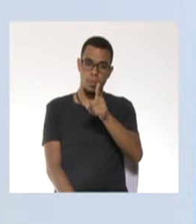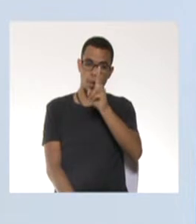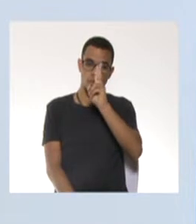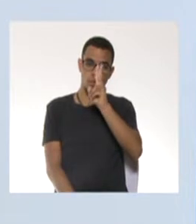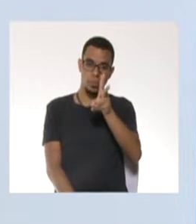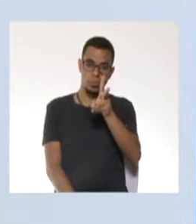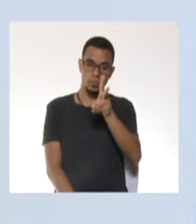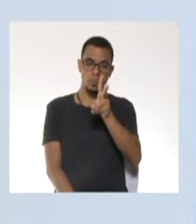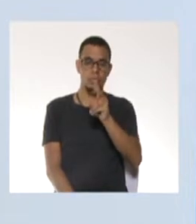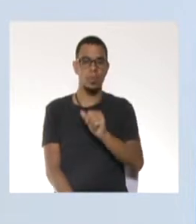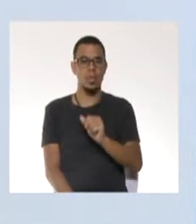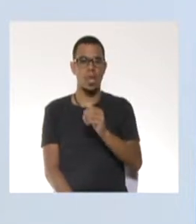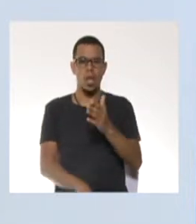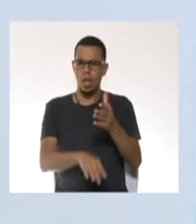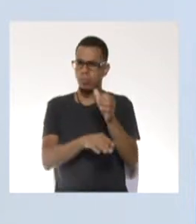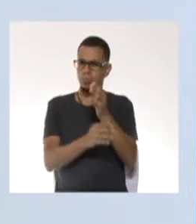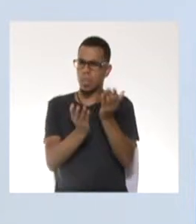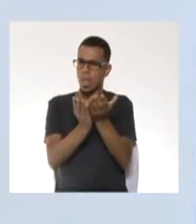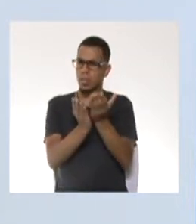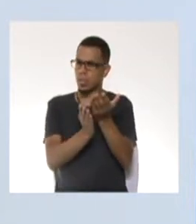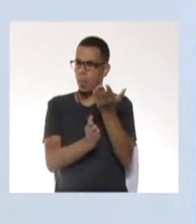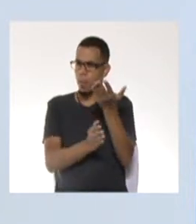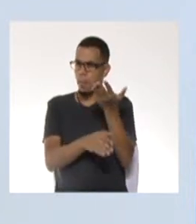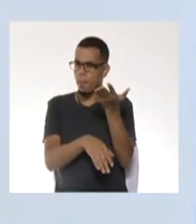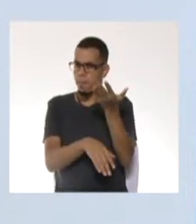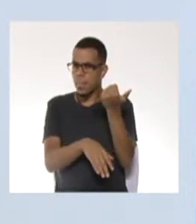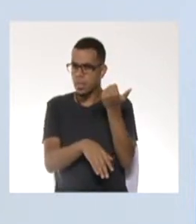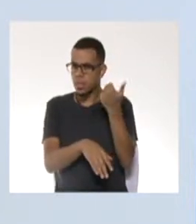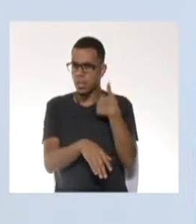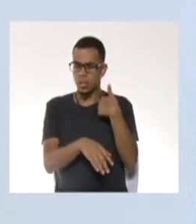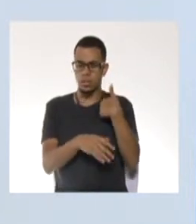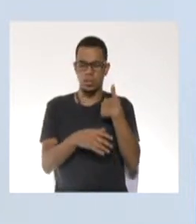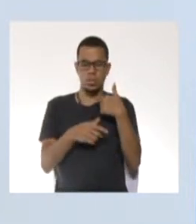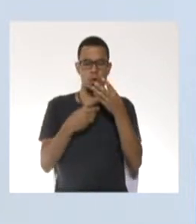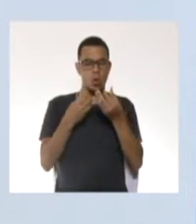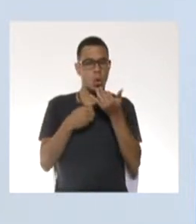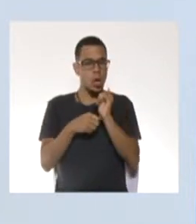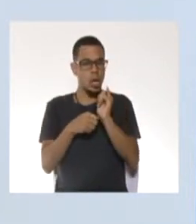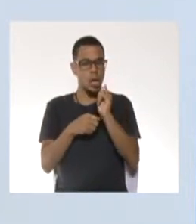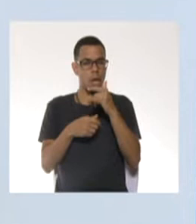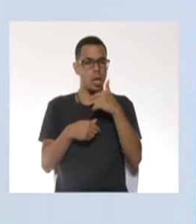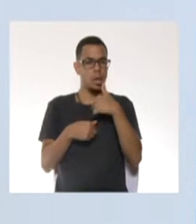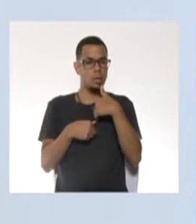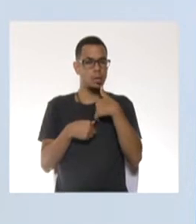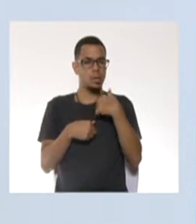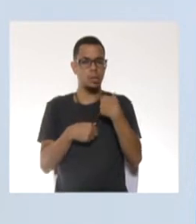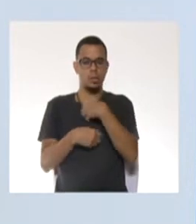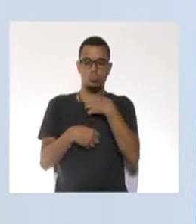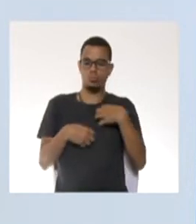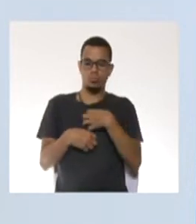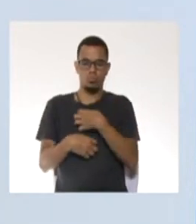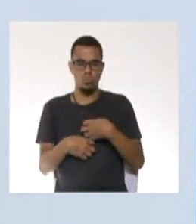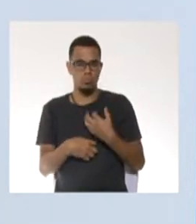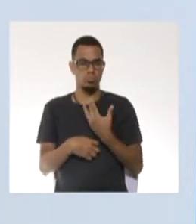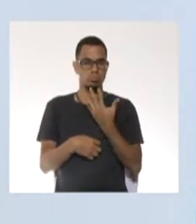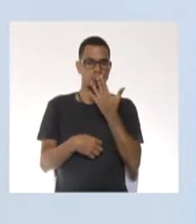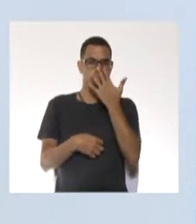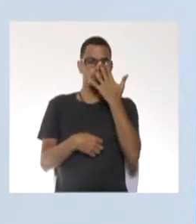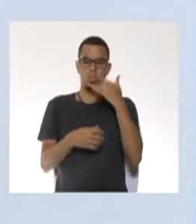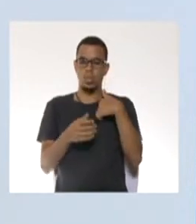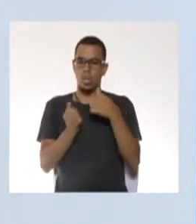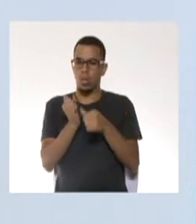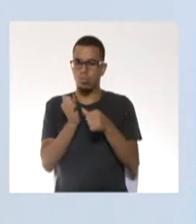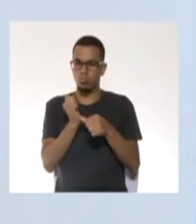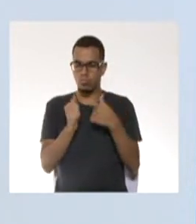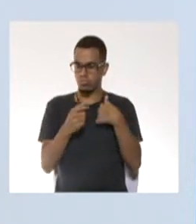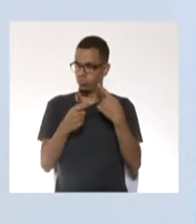estuvimos conversando sobre los aparatos, ¿verdad?, que tenemos en nuestro organismo. Hablamos del aparato digestivo, circulatorio, respiratorio y excretor.